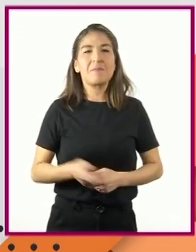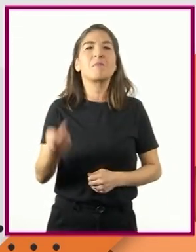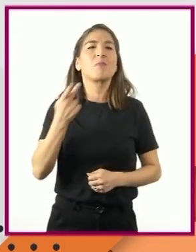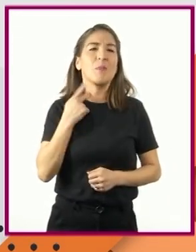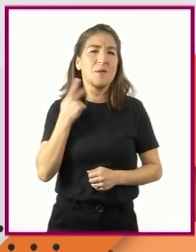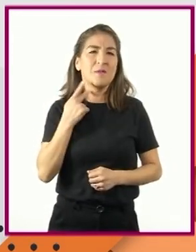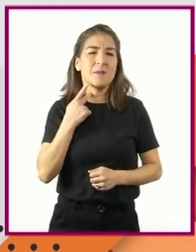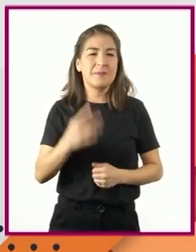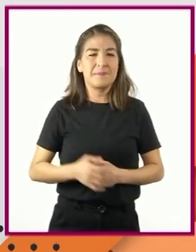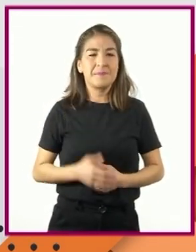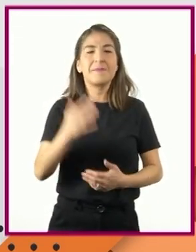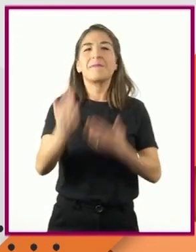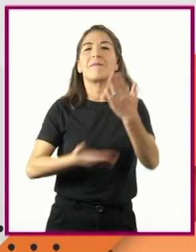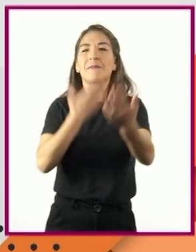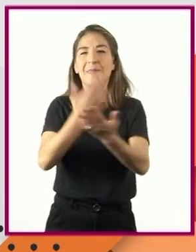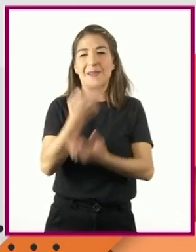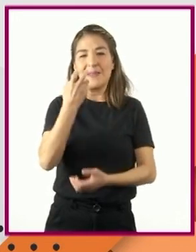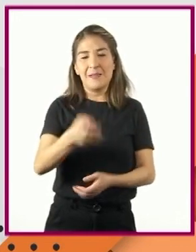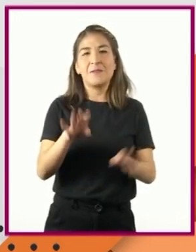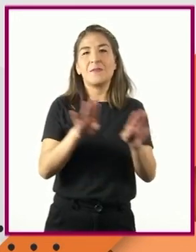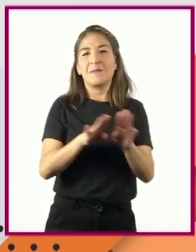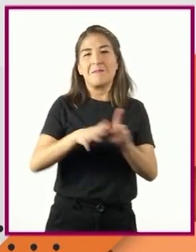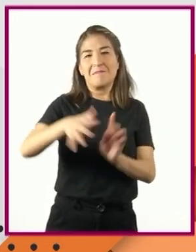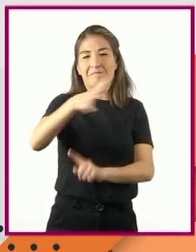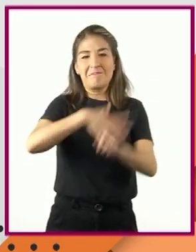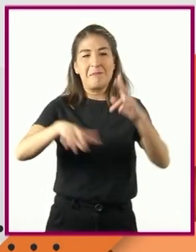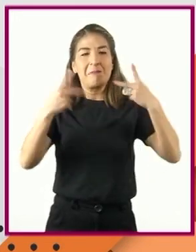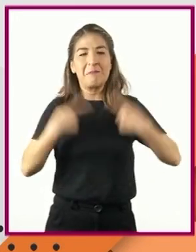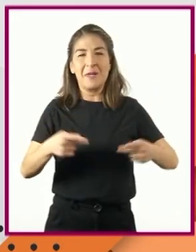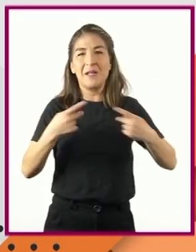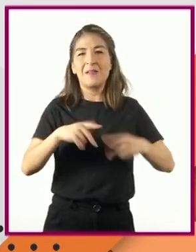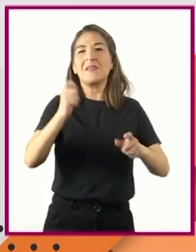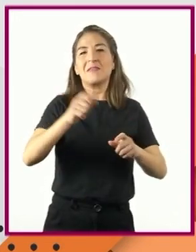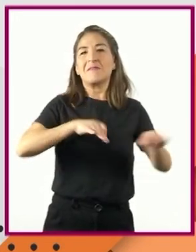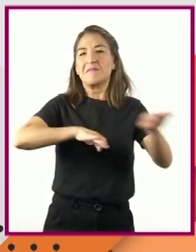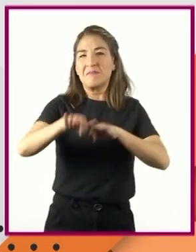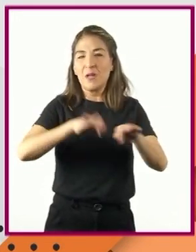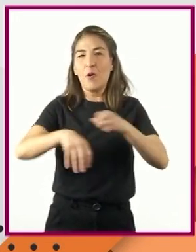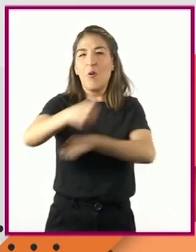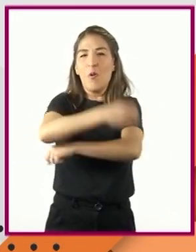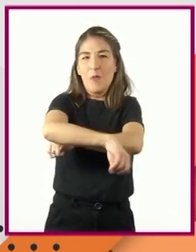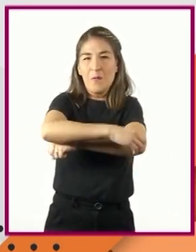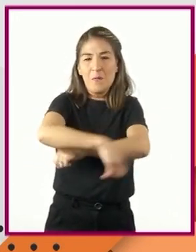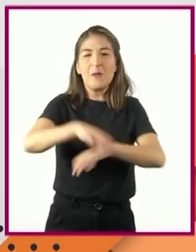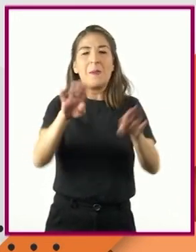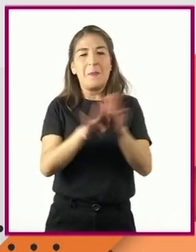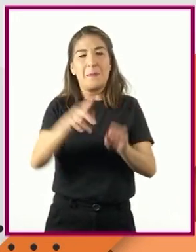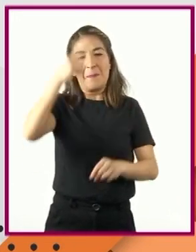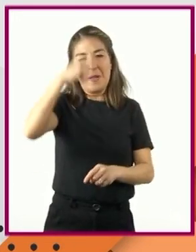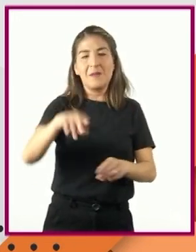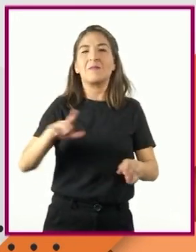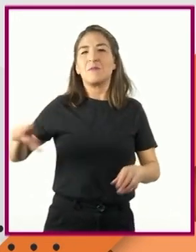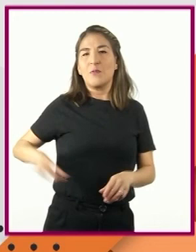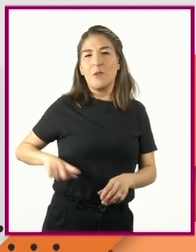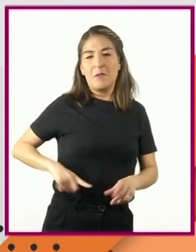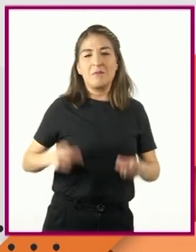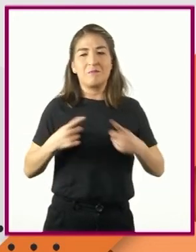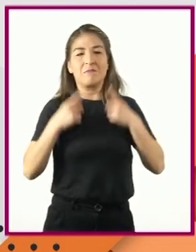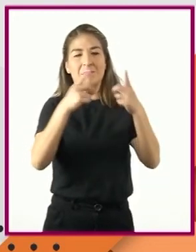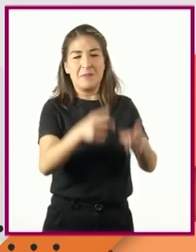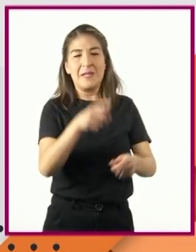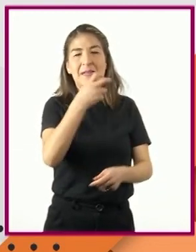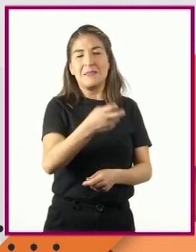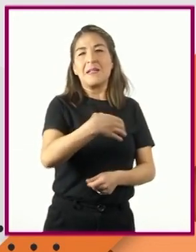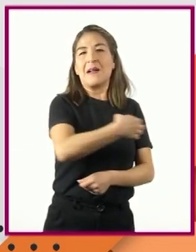político, se planteó la dictadura del proletariado, es decir, el ejercicio del poder del Estado por parte